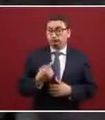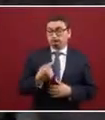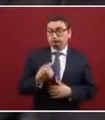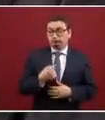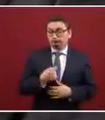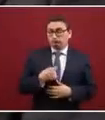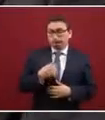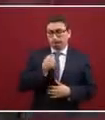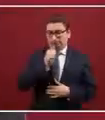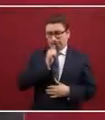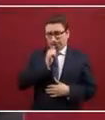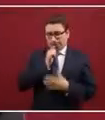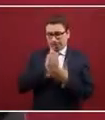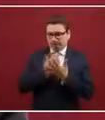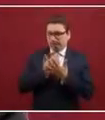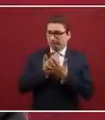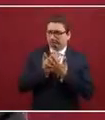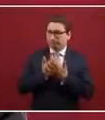todavía